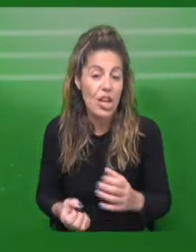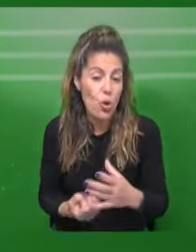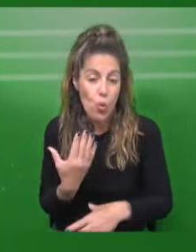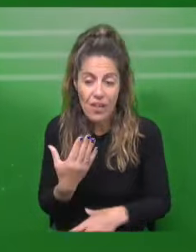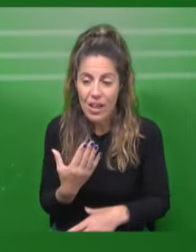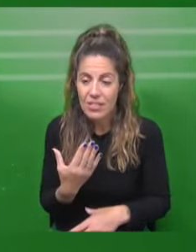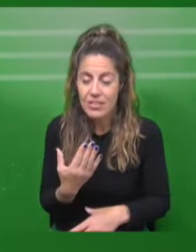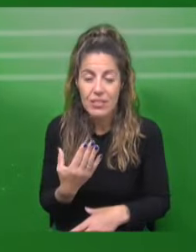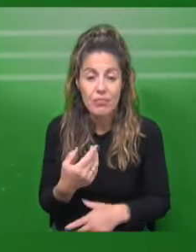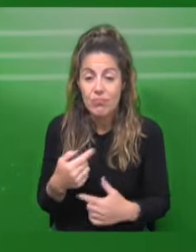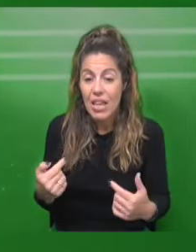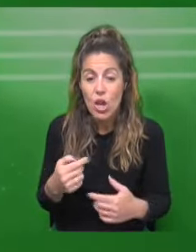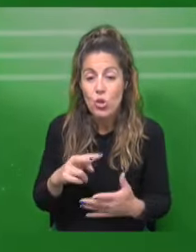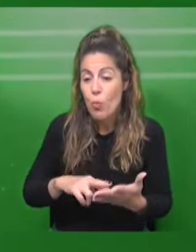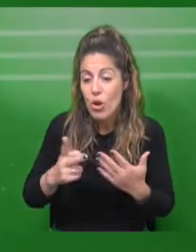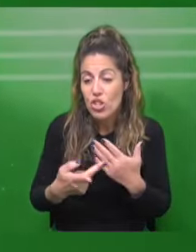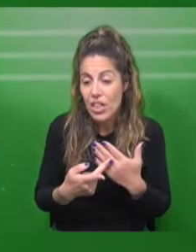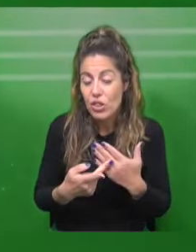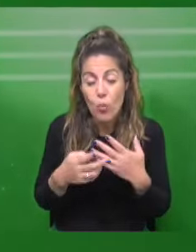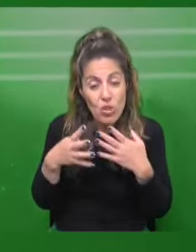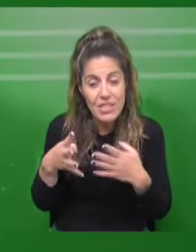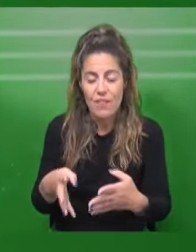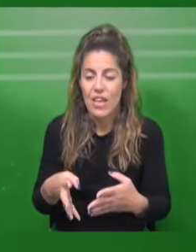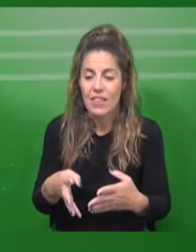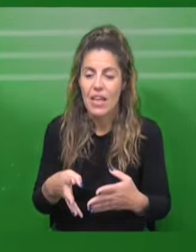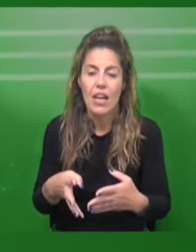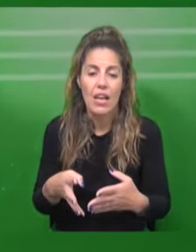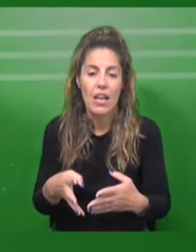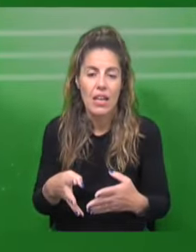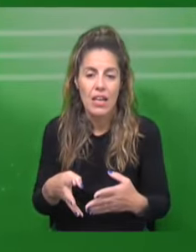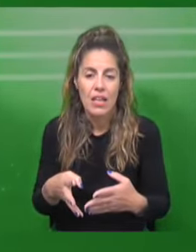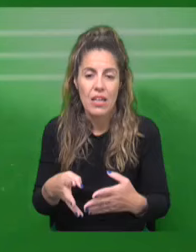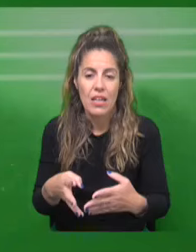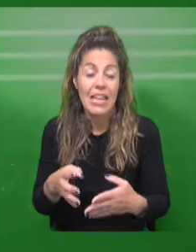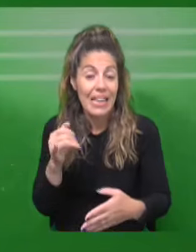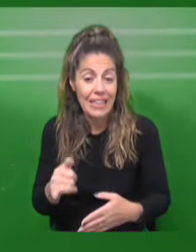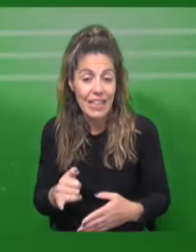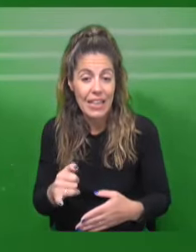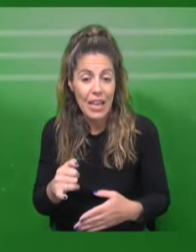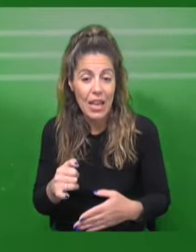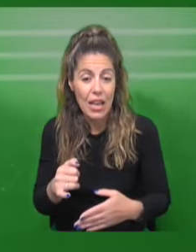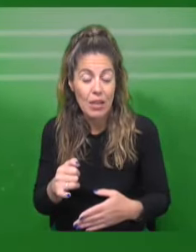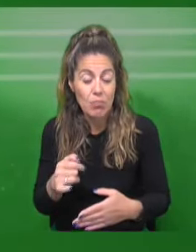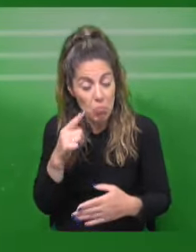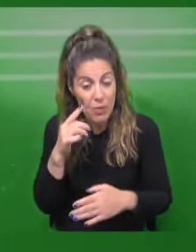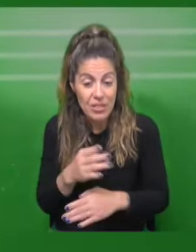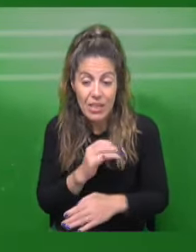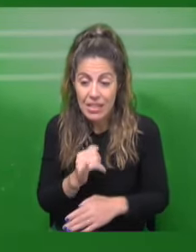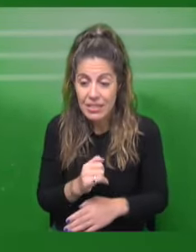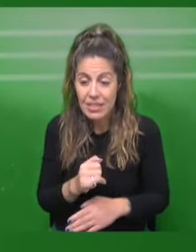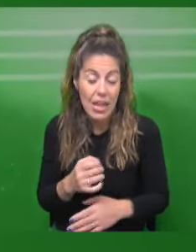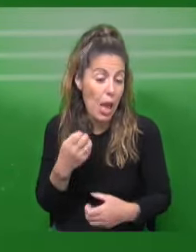este o sea es un proyecto muy desafiante eh que tiene previsibilidad este